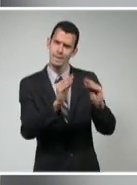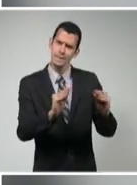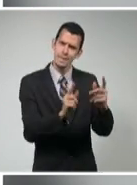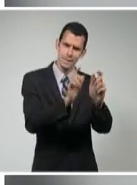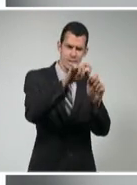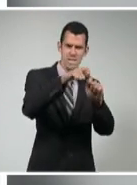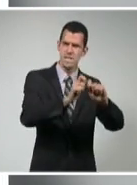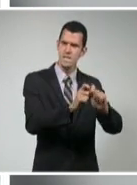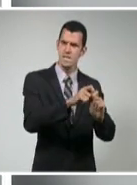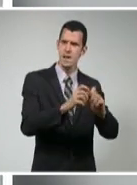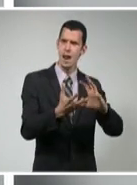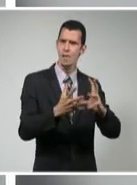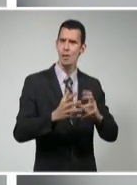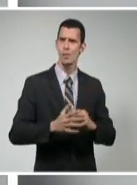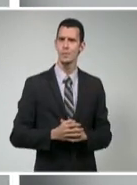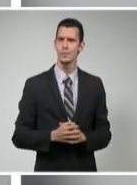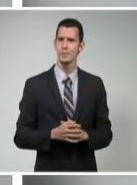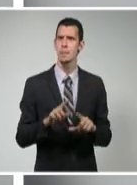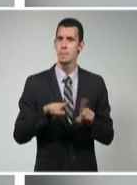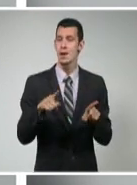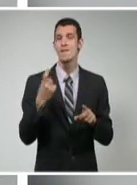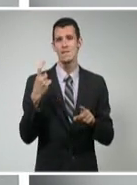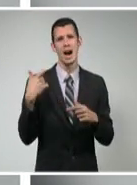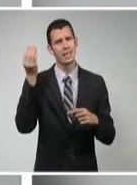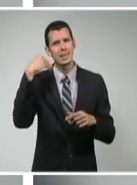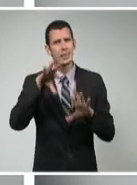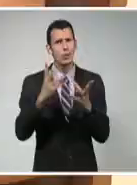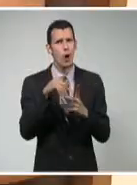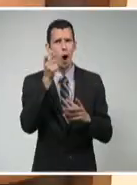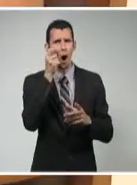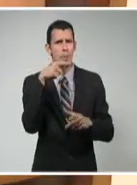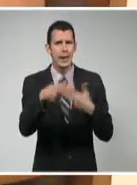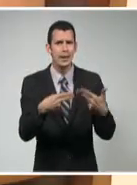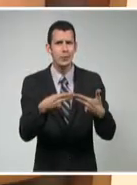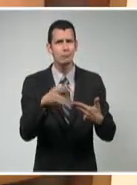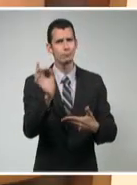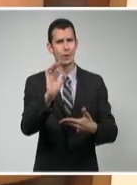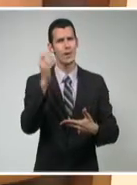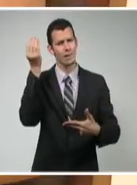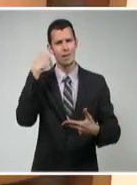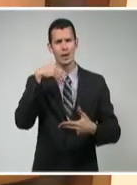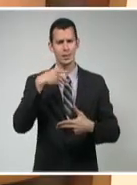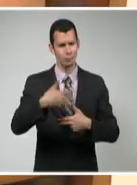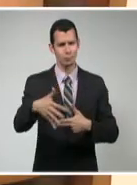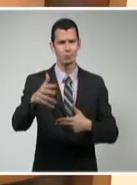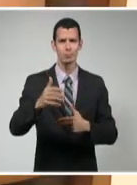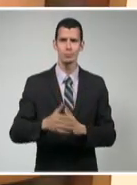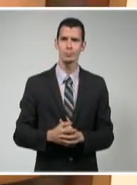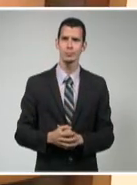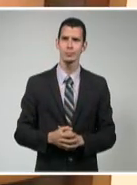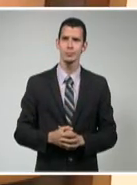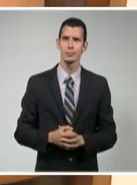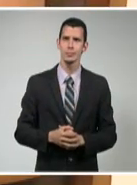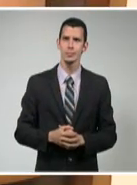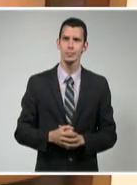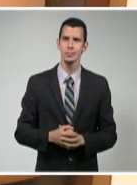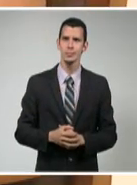prolífera vida aún permanece inexplorada. Una buena parte, te decía, de su dibujo está